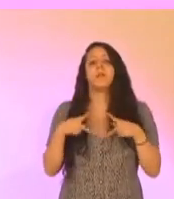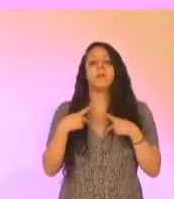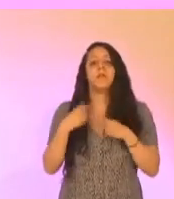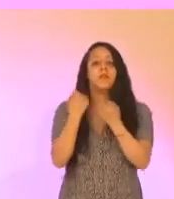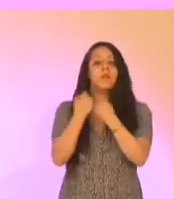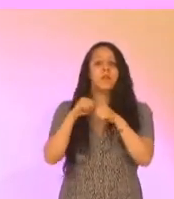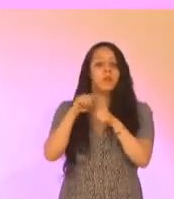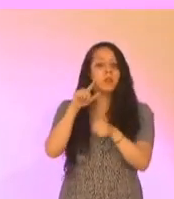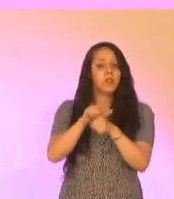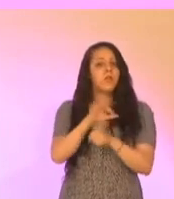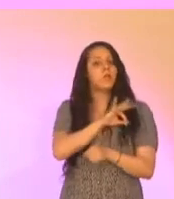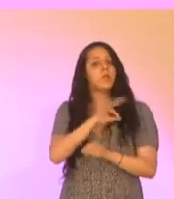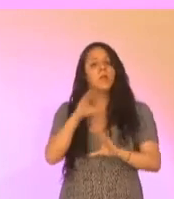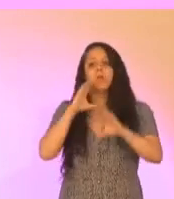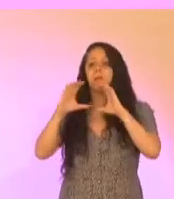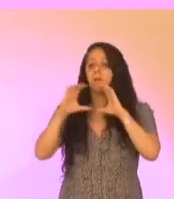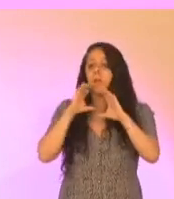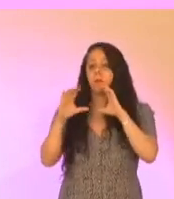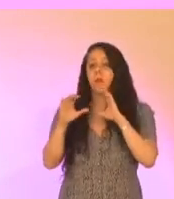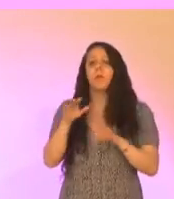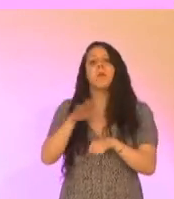incluso en una perspectiva sociológica